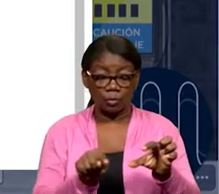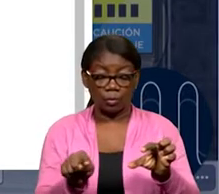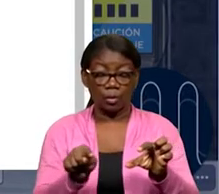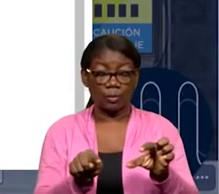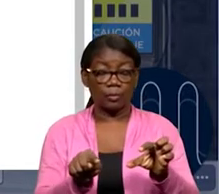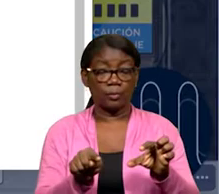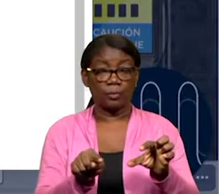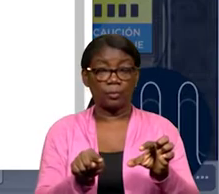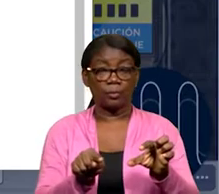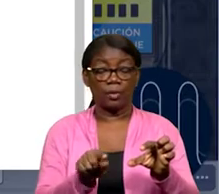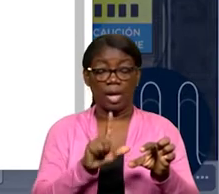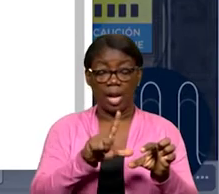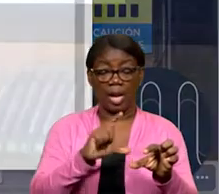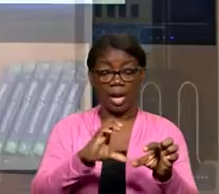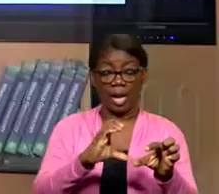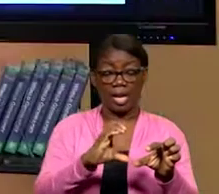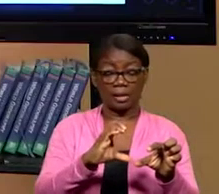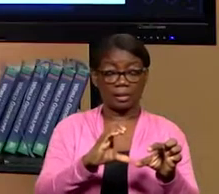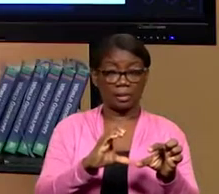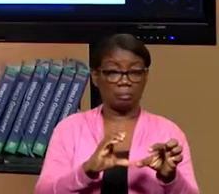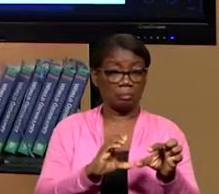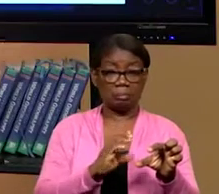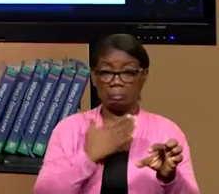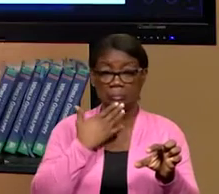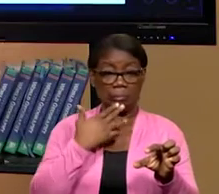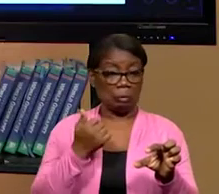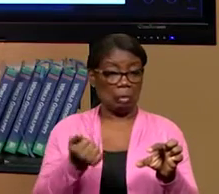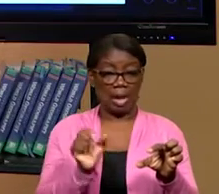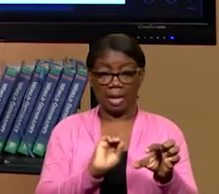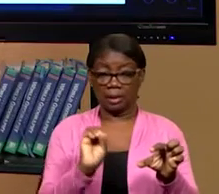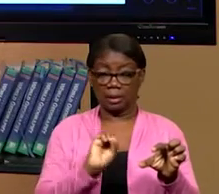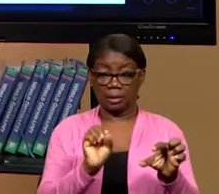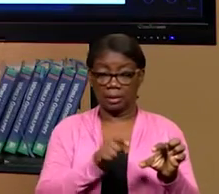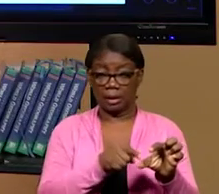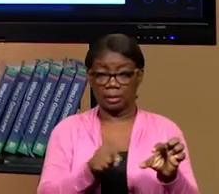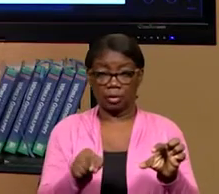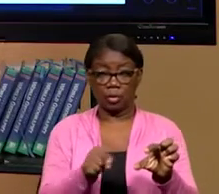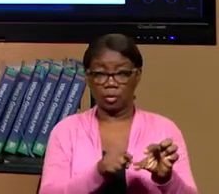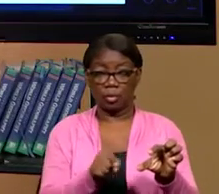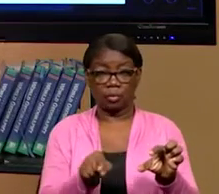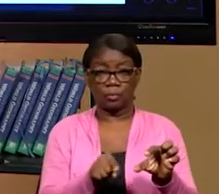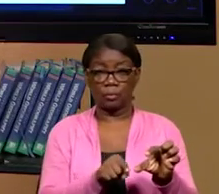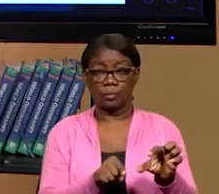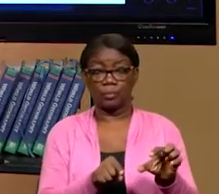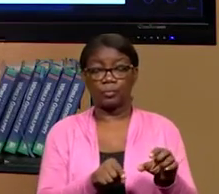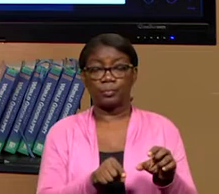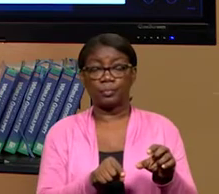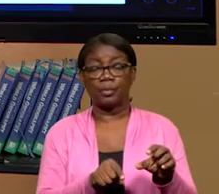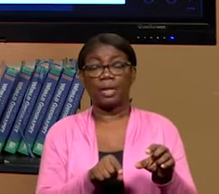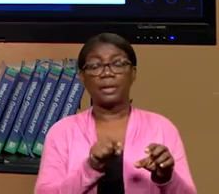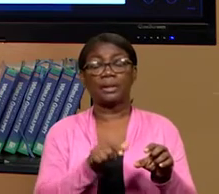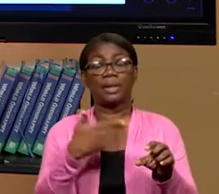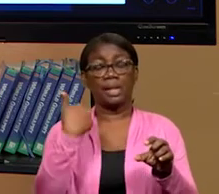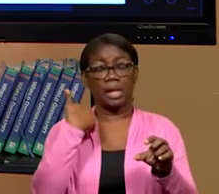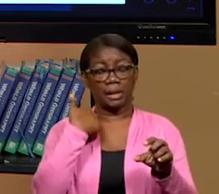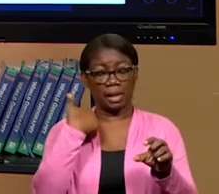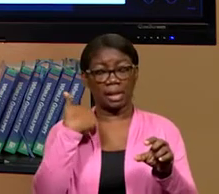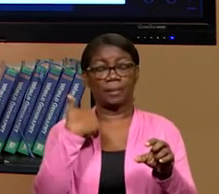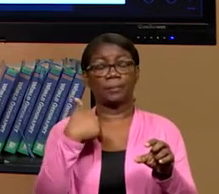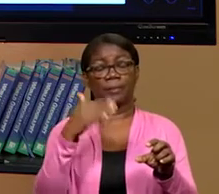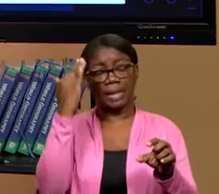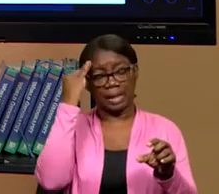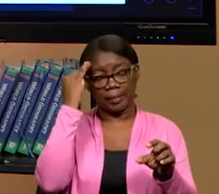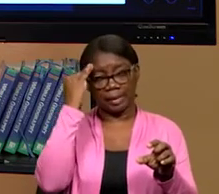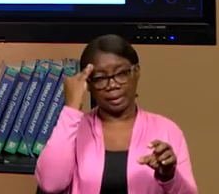sistemas o tecnología LED no existen, porque obviamente estos dos transistores tienen la capacidad